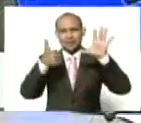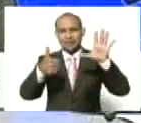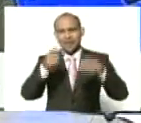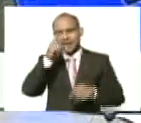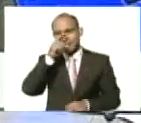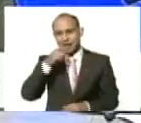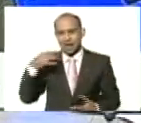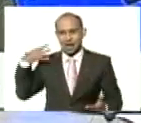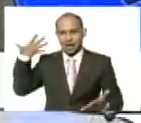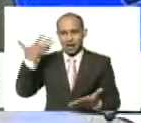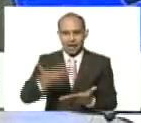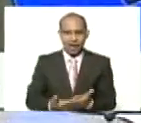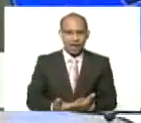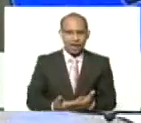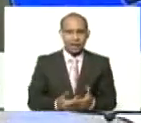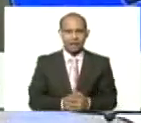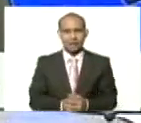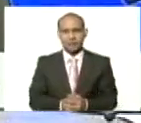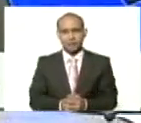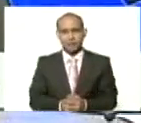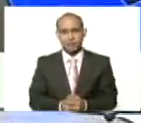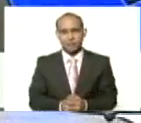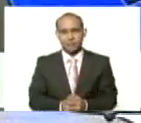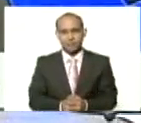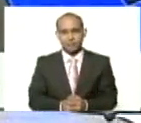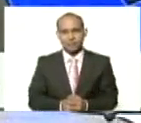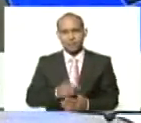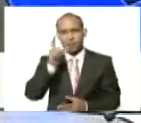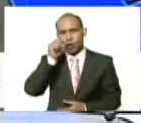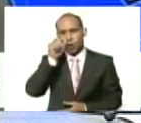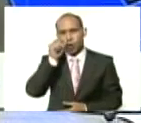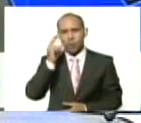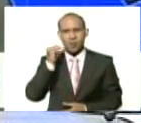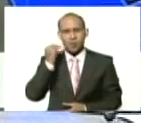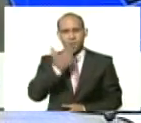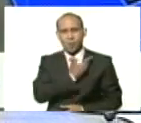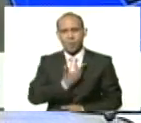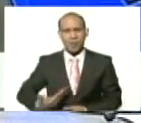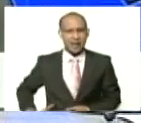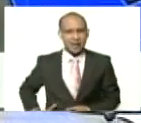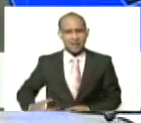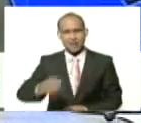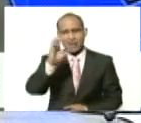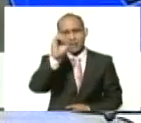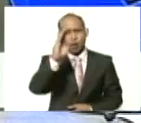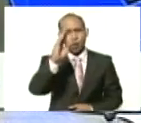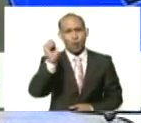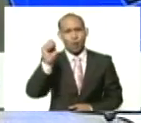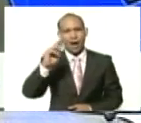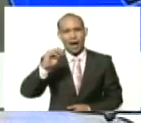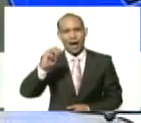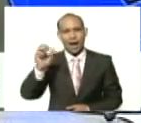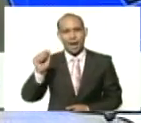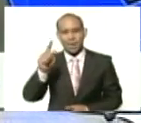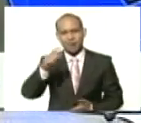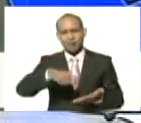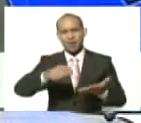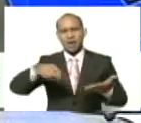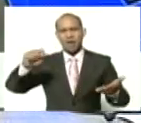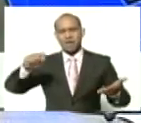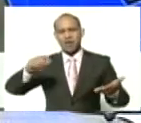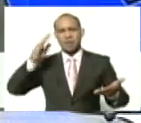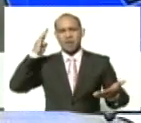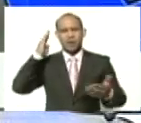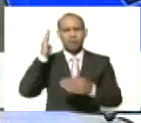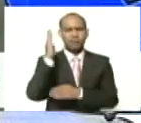6 años de que Barack Hussein Obama firmó aquel infausto